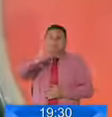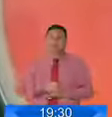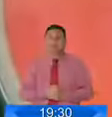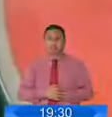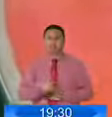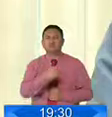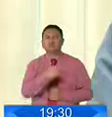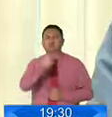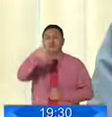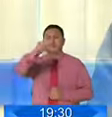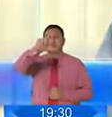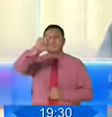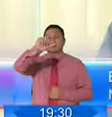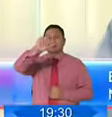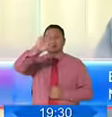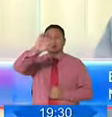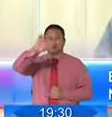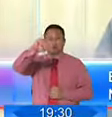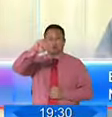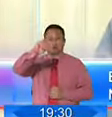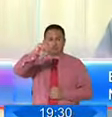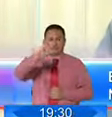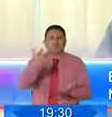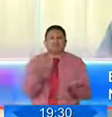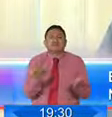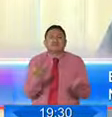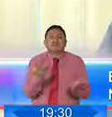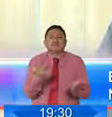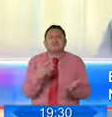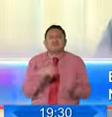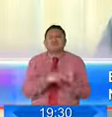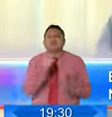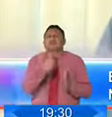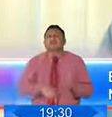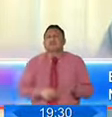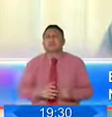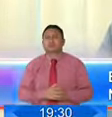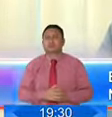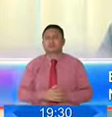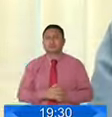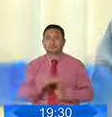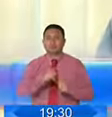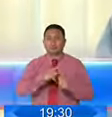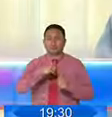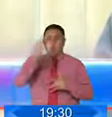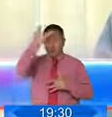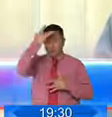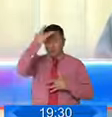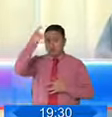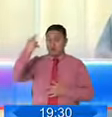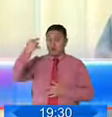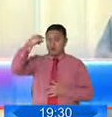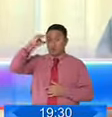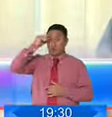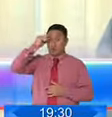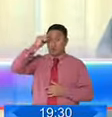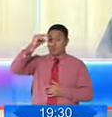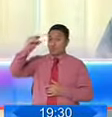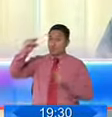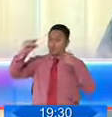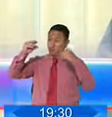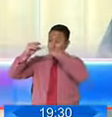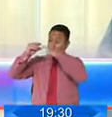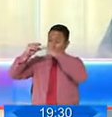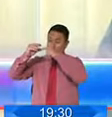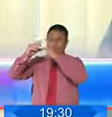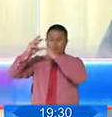el glaucoma? Es una enfermedad que daña el nervio óptico y el campo visual de nuestros